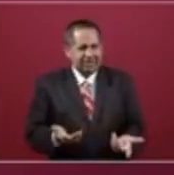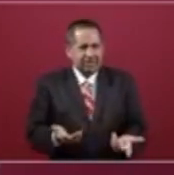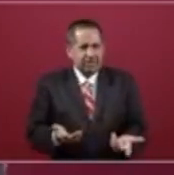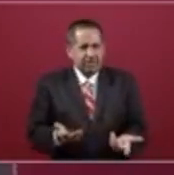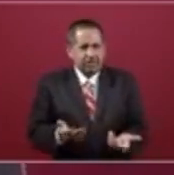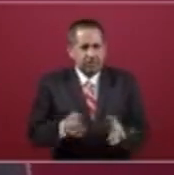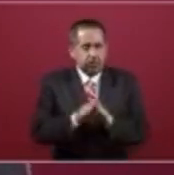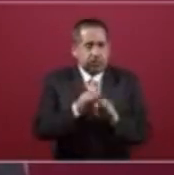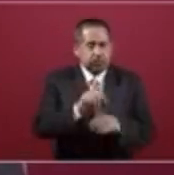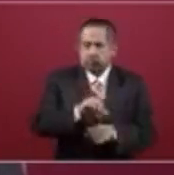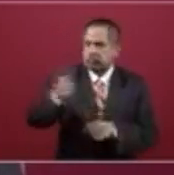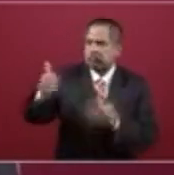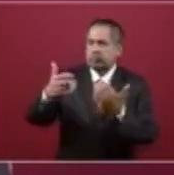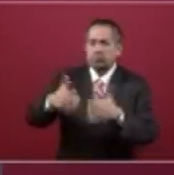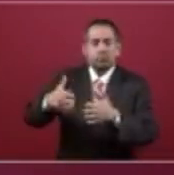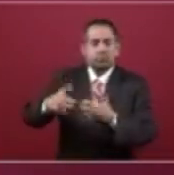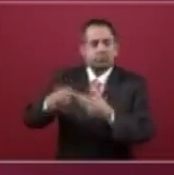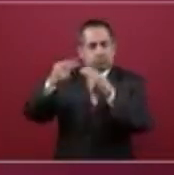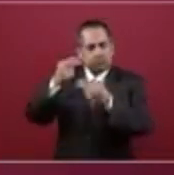con empresas